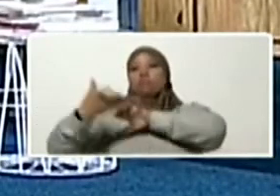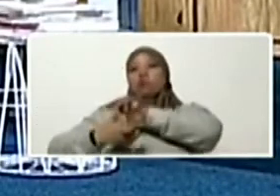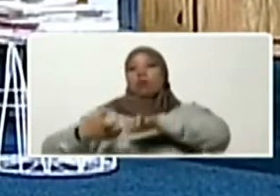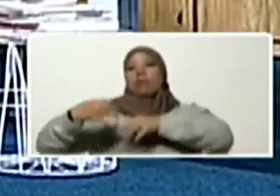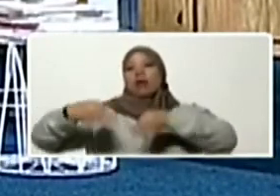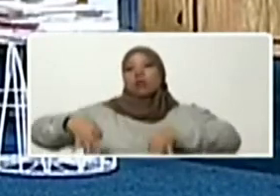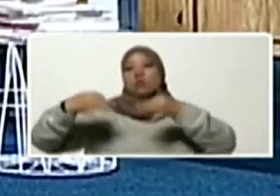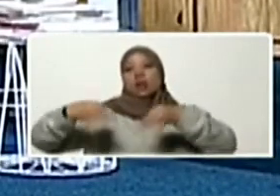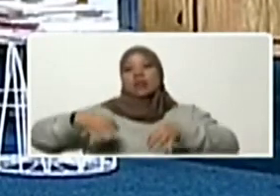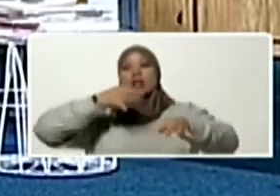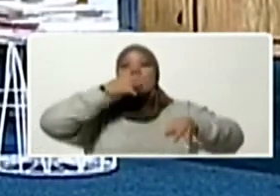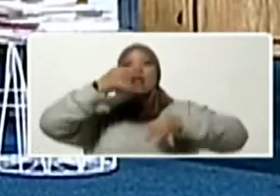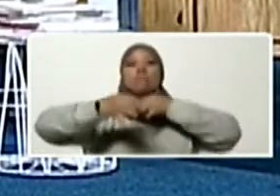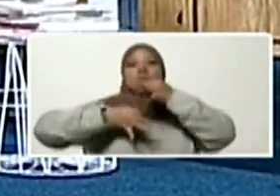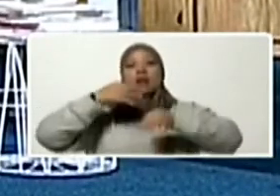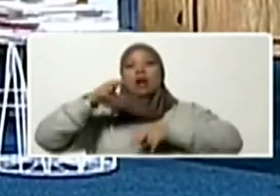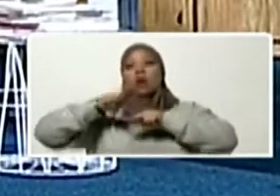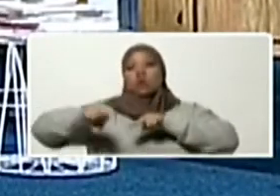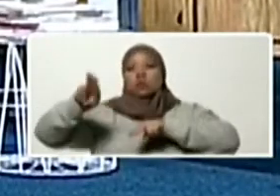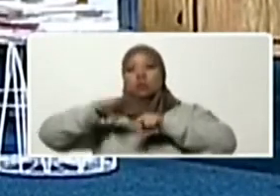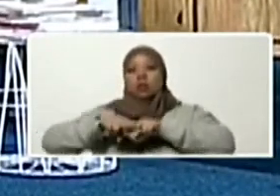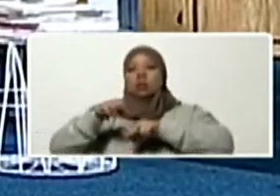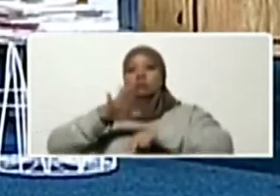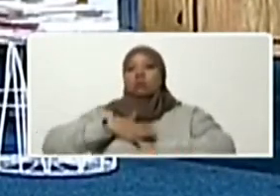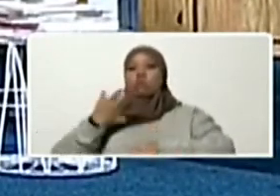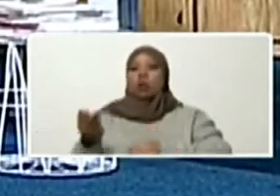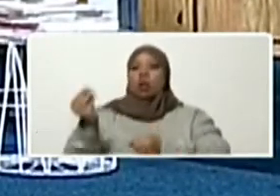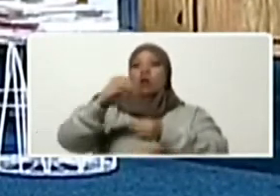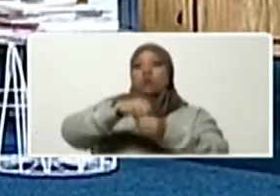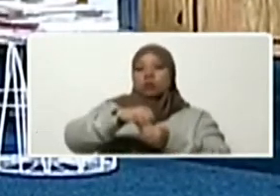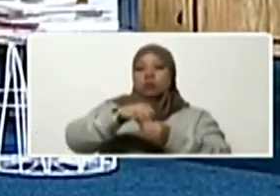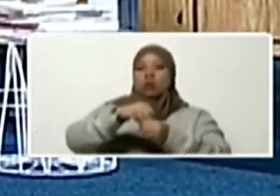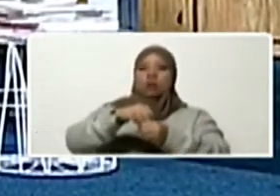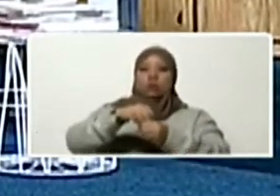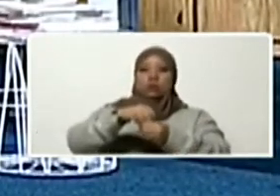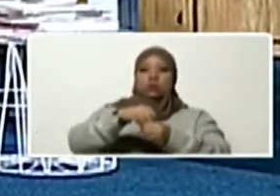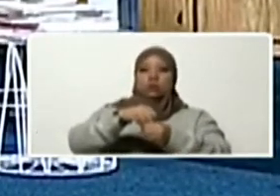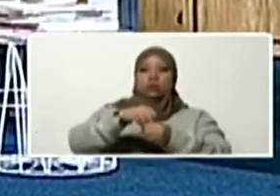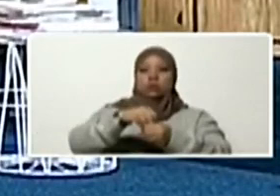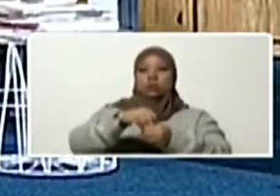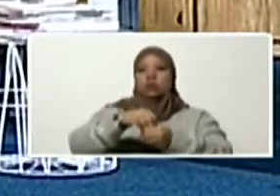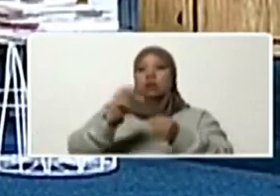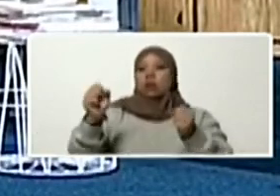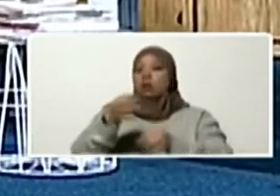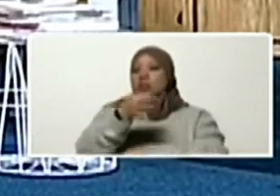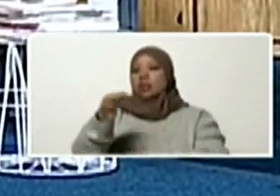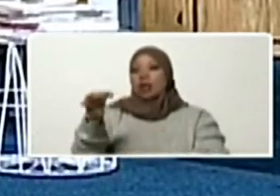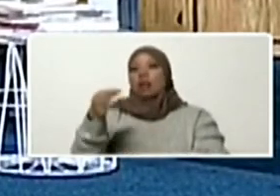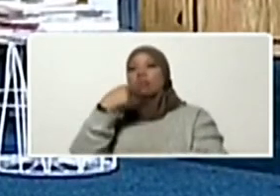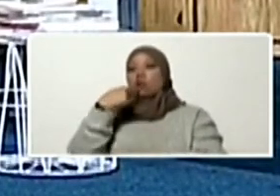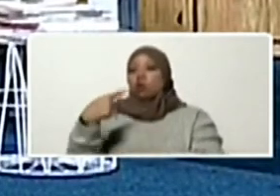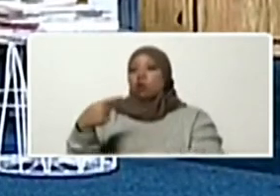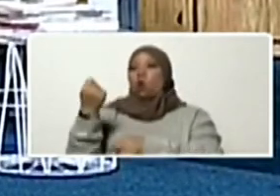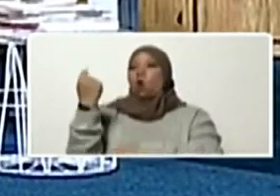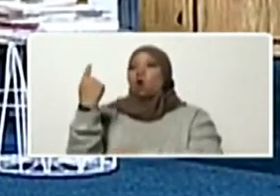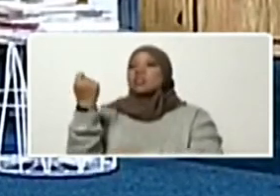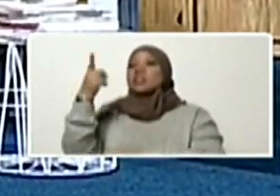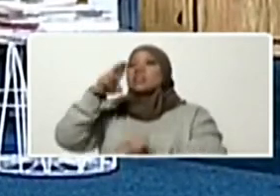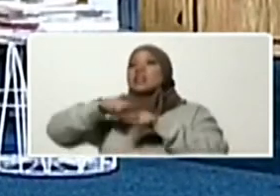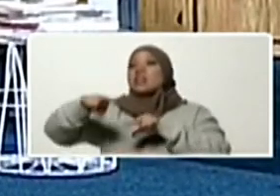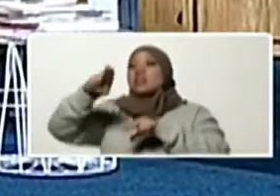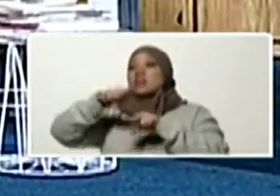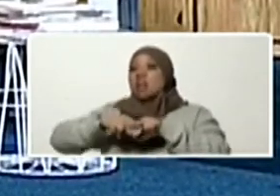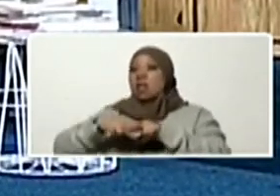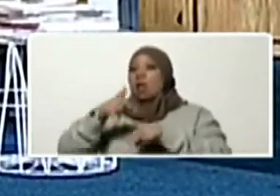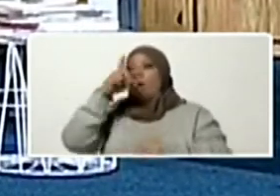tema que nosotros estamos incluyendo. Y me pareció excelente que una niña de 11 años, una